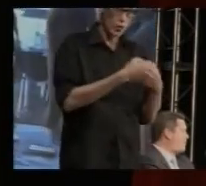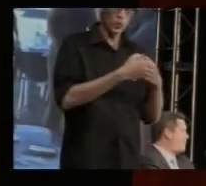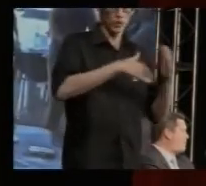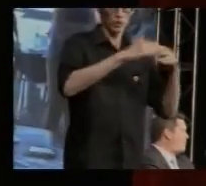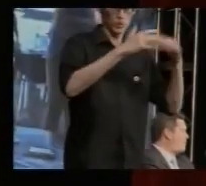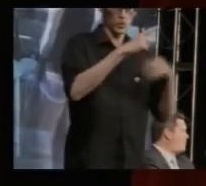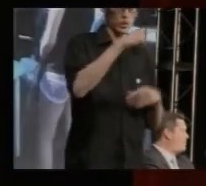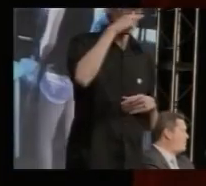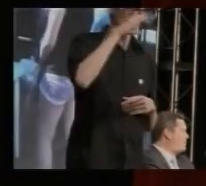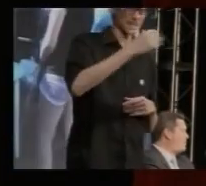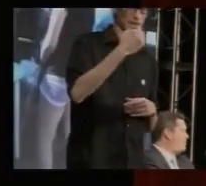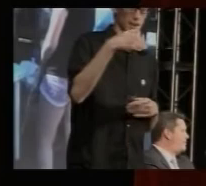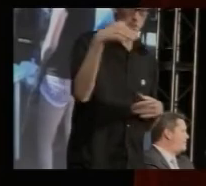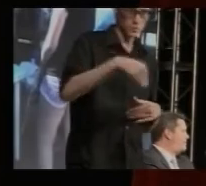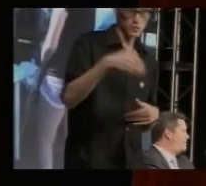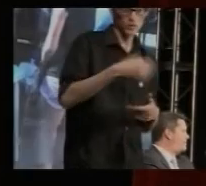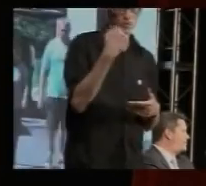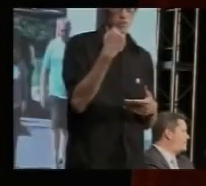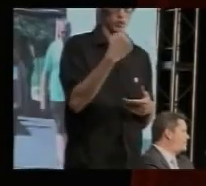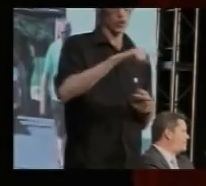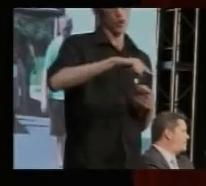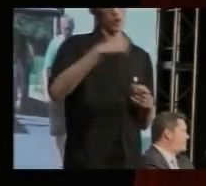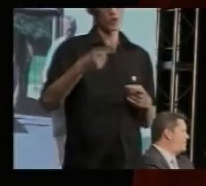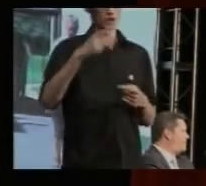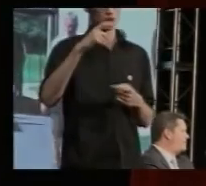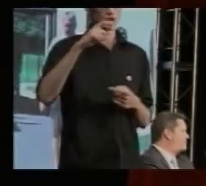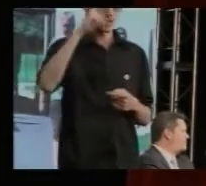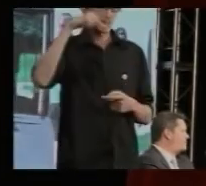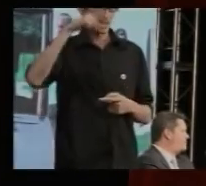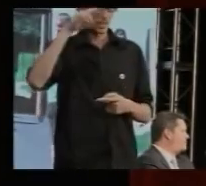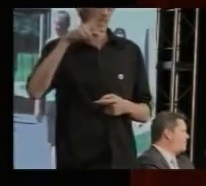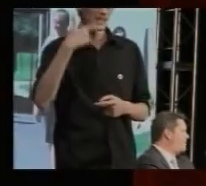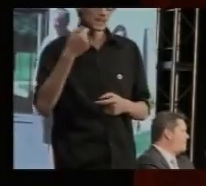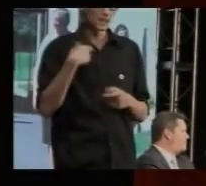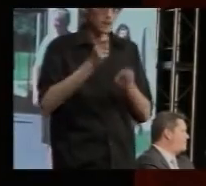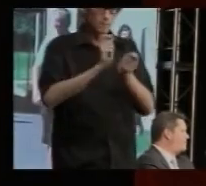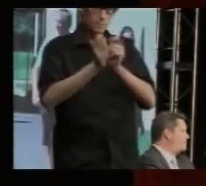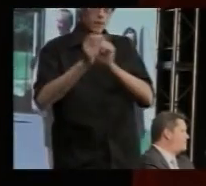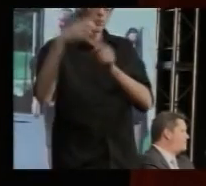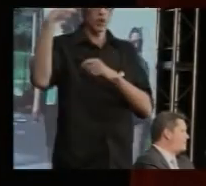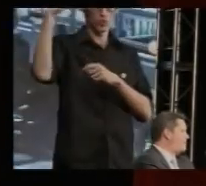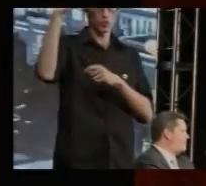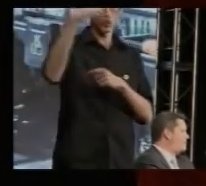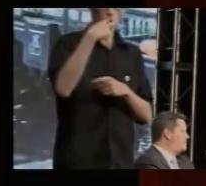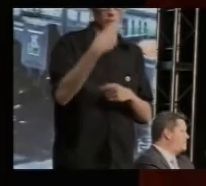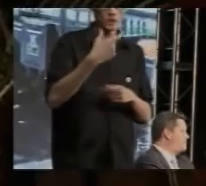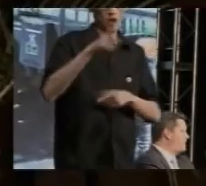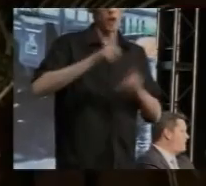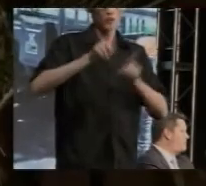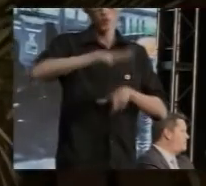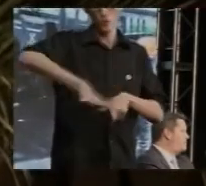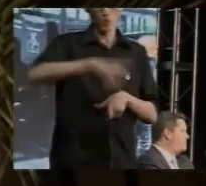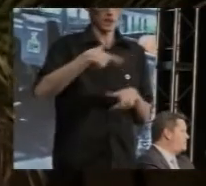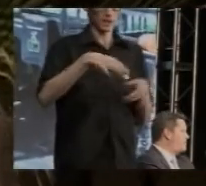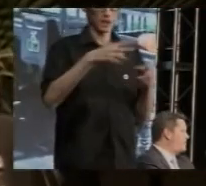pesos, otra donde ENER se está regularizando las instalaciones eléctricas en barrios que no tenían tendido de redes,